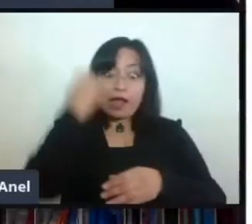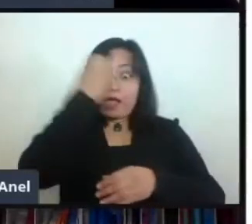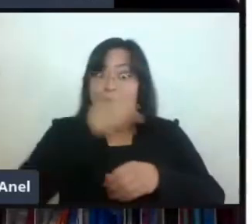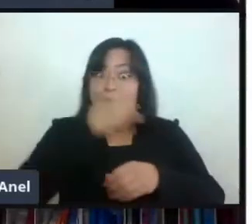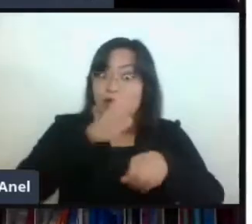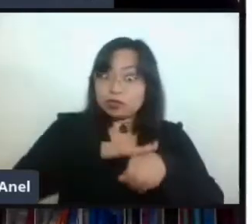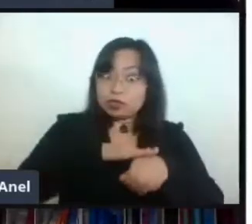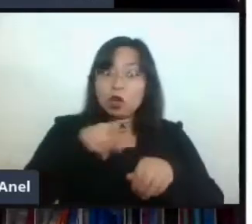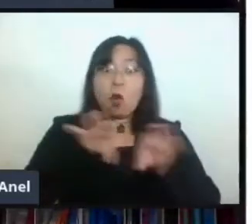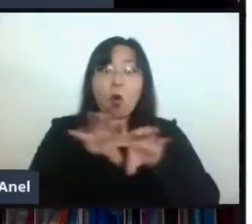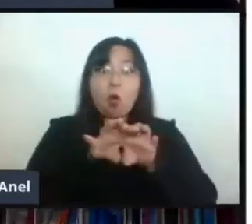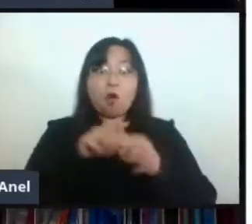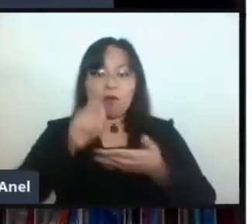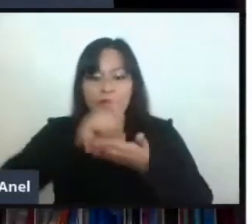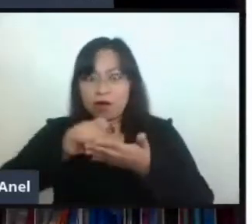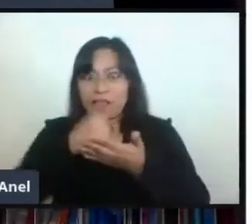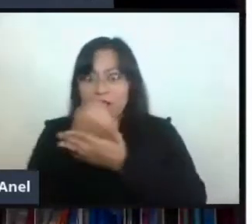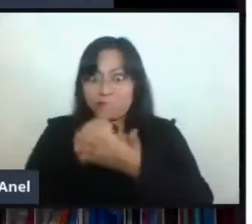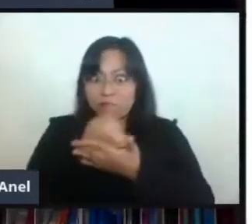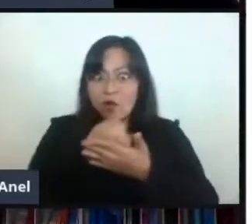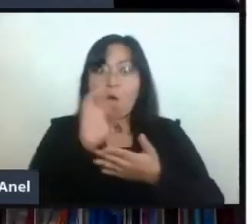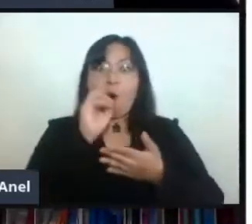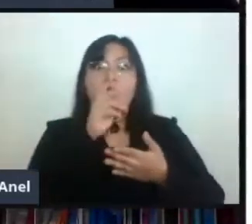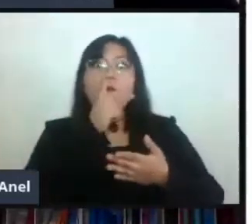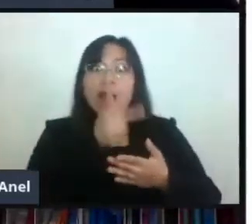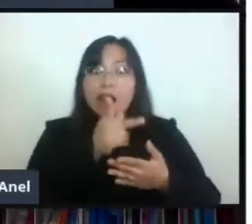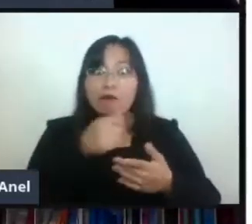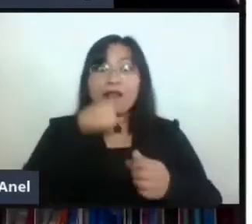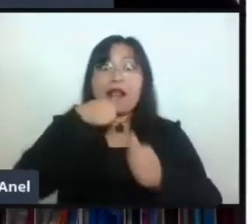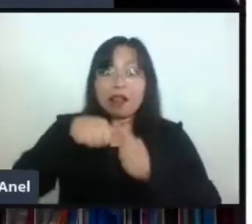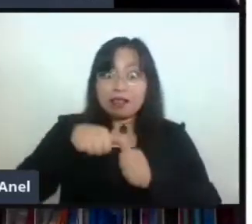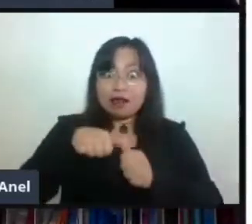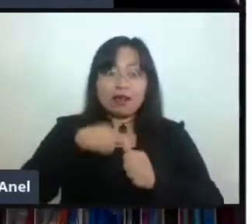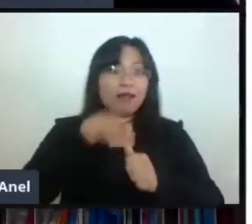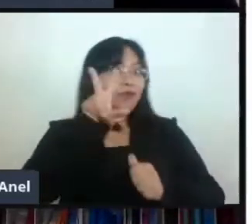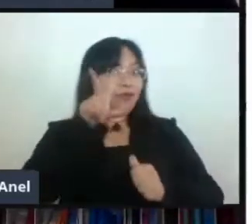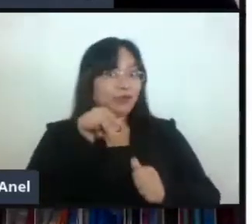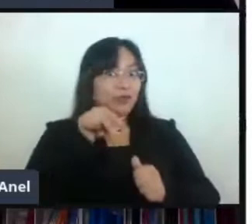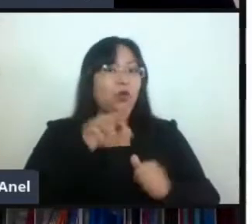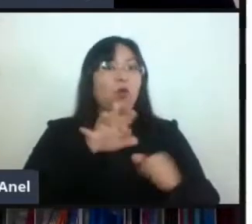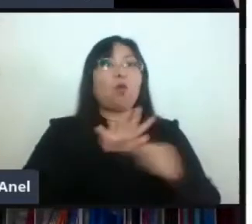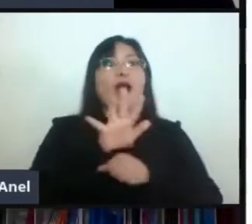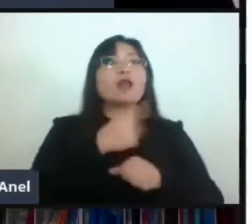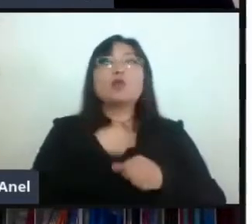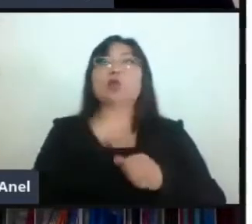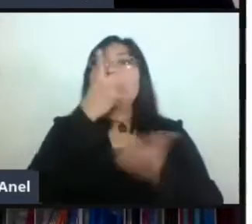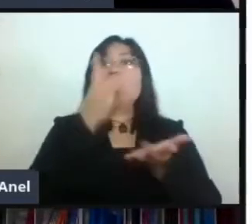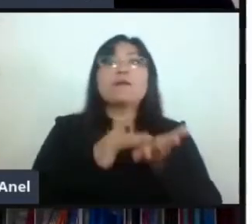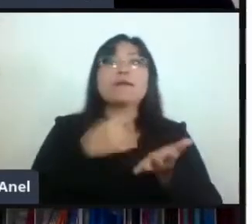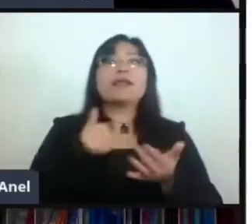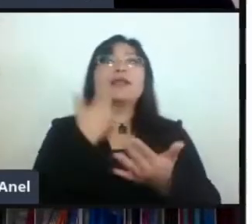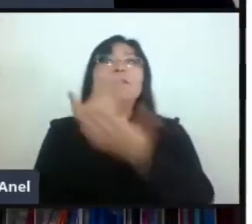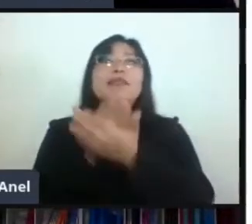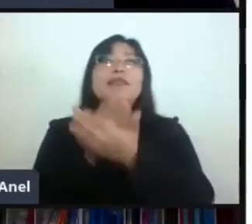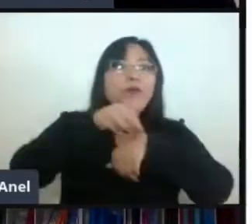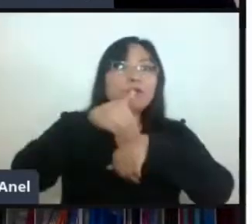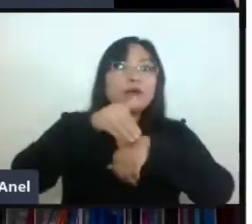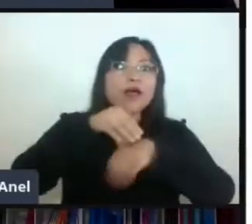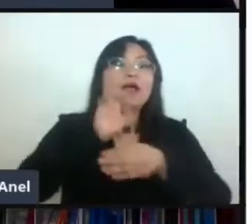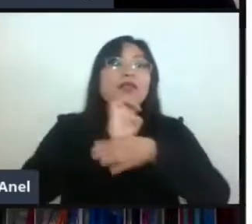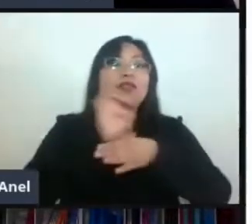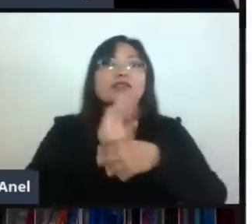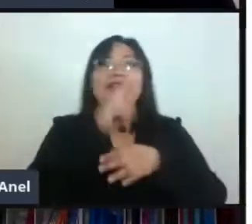conteo, la capacidad de representación y de identificación del número que